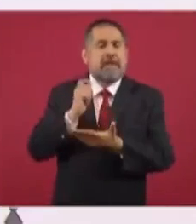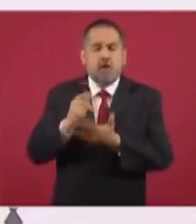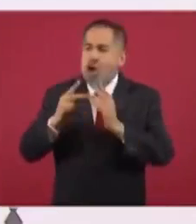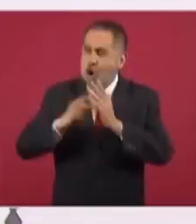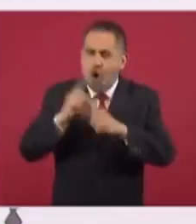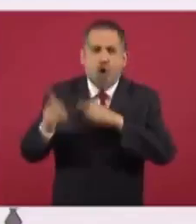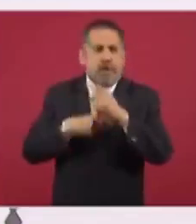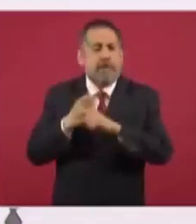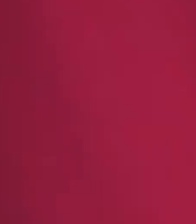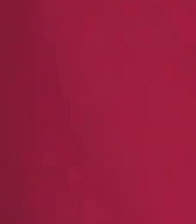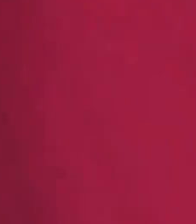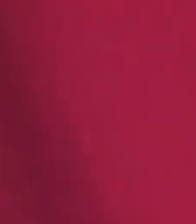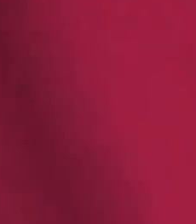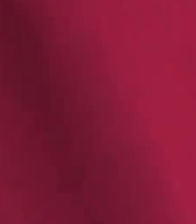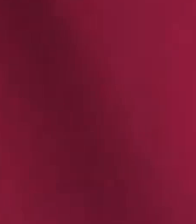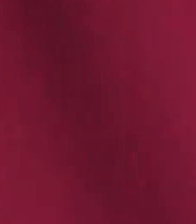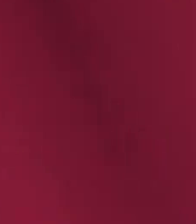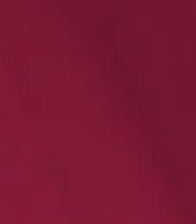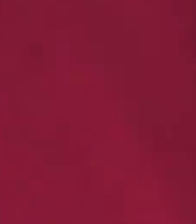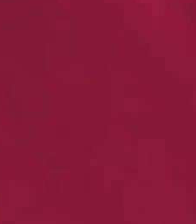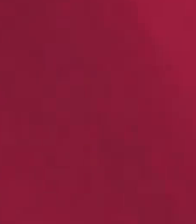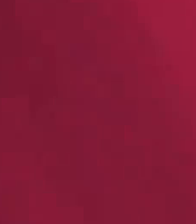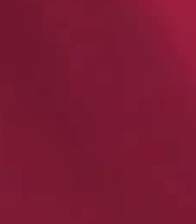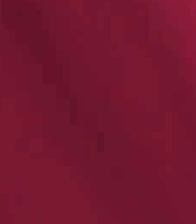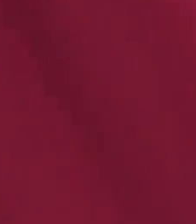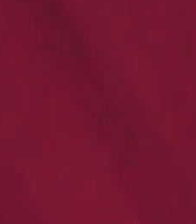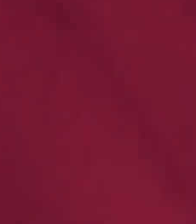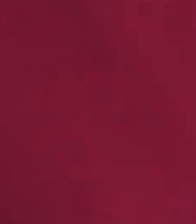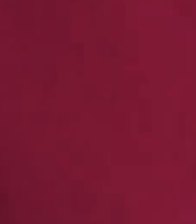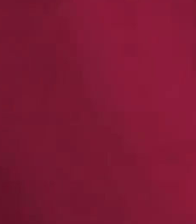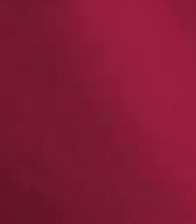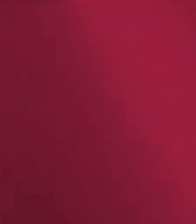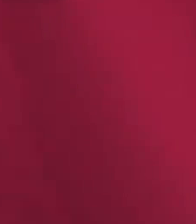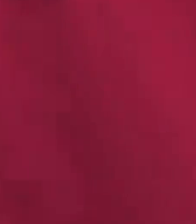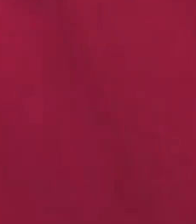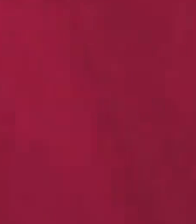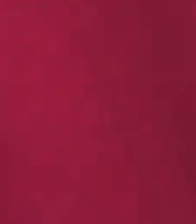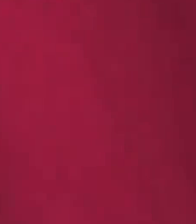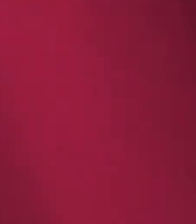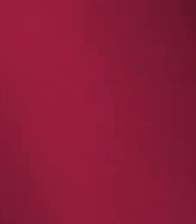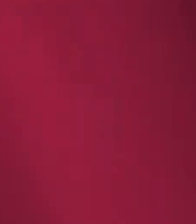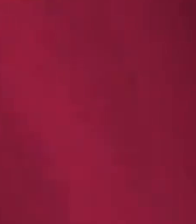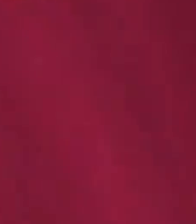ser zona franca. Gobierno de México.